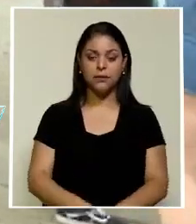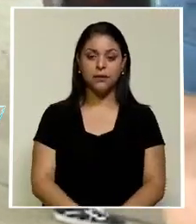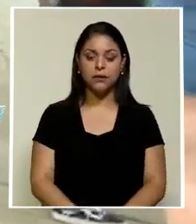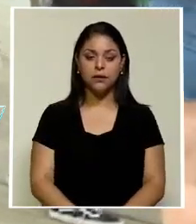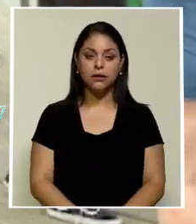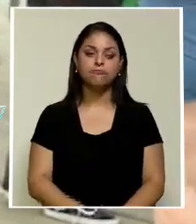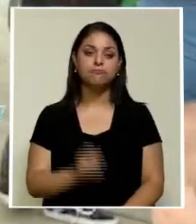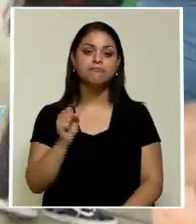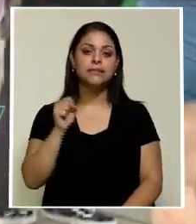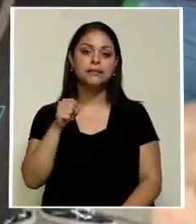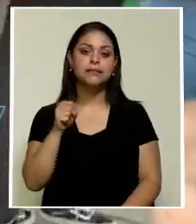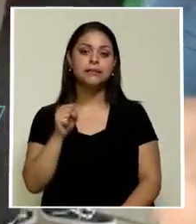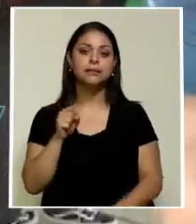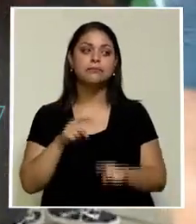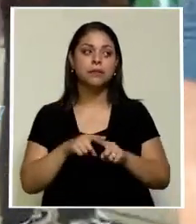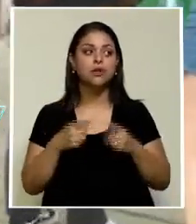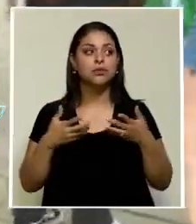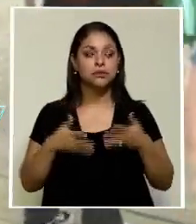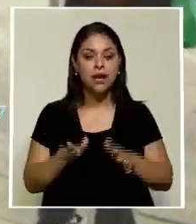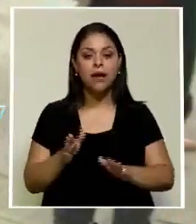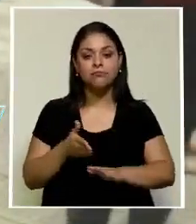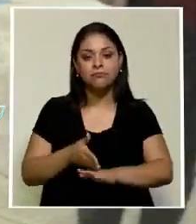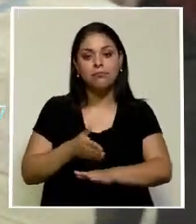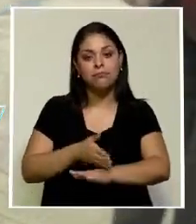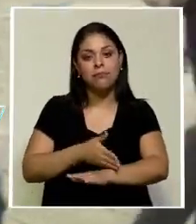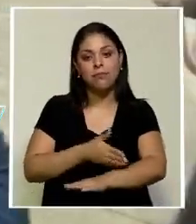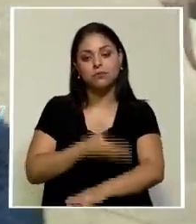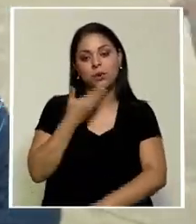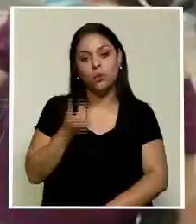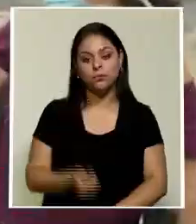sí, pero ya vamos mejor.